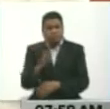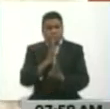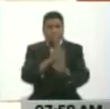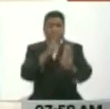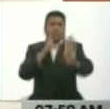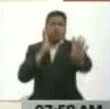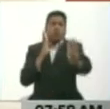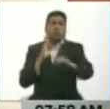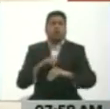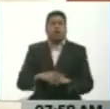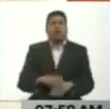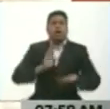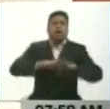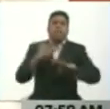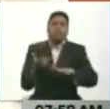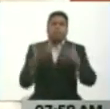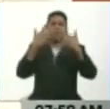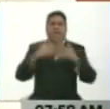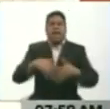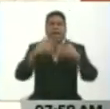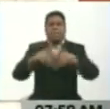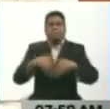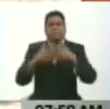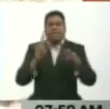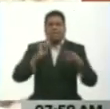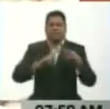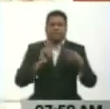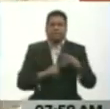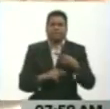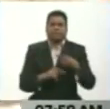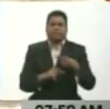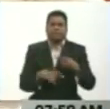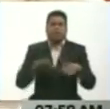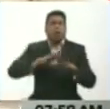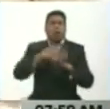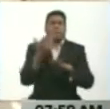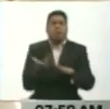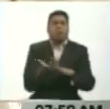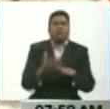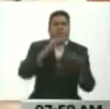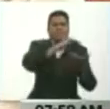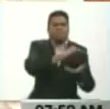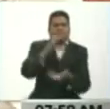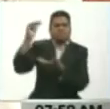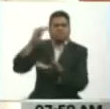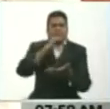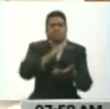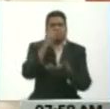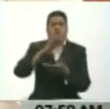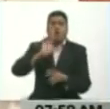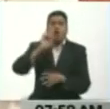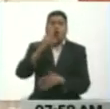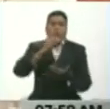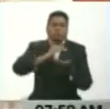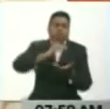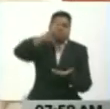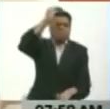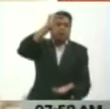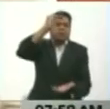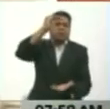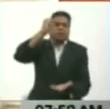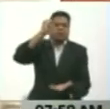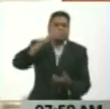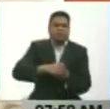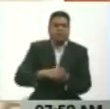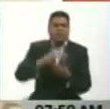empresa o hizo el tema de la producción, desvió la producción para empaques de mayor, o saboteó